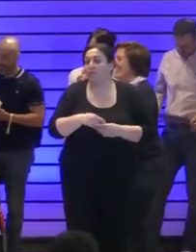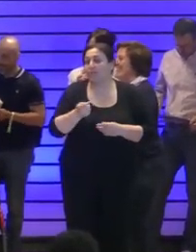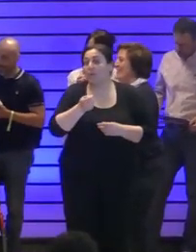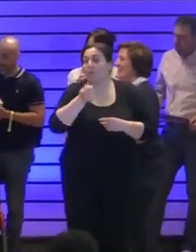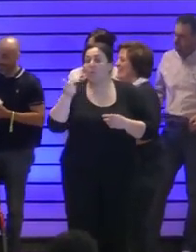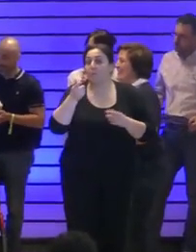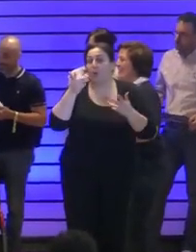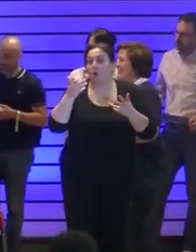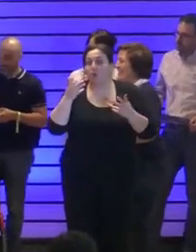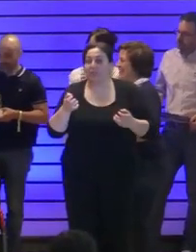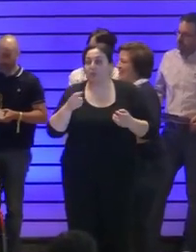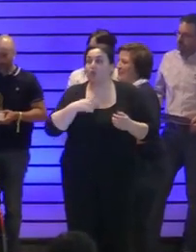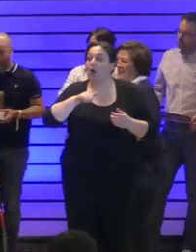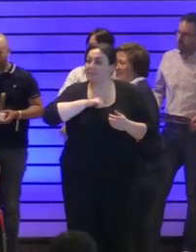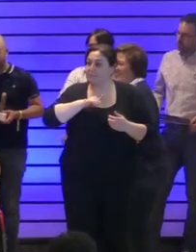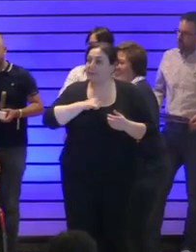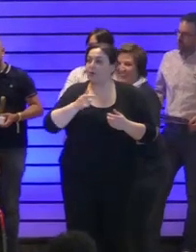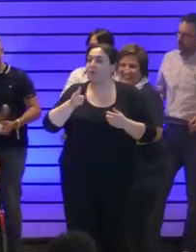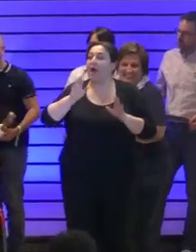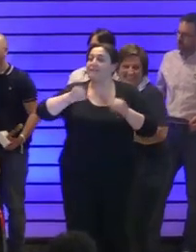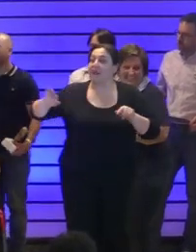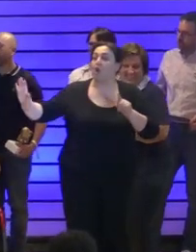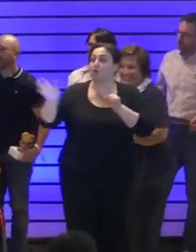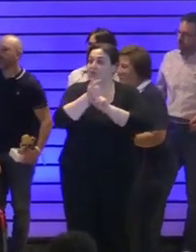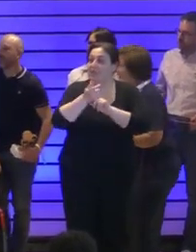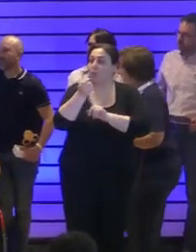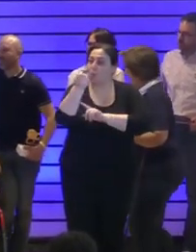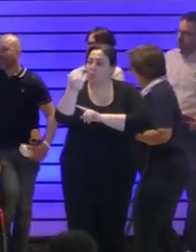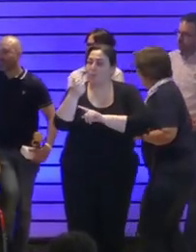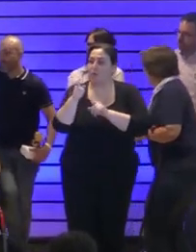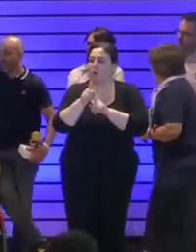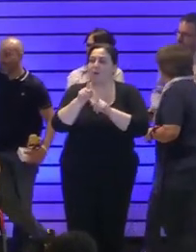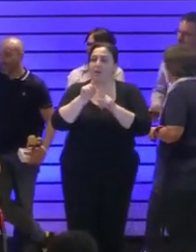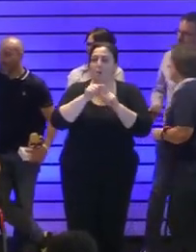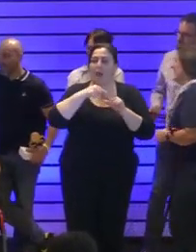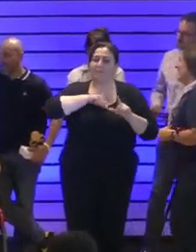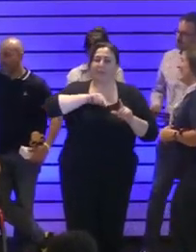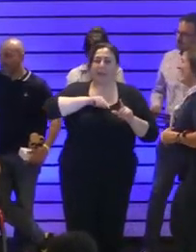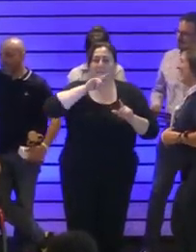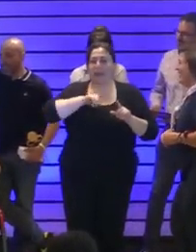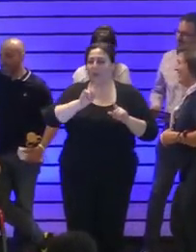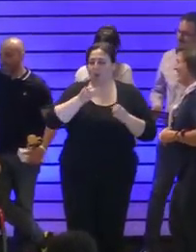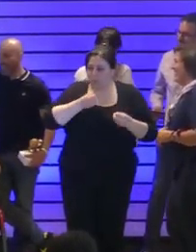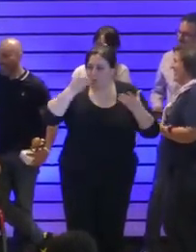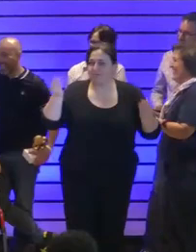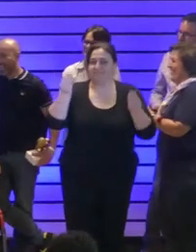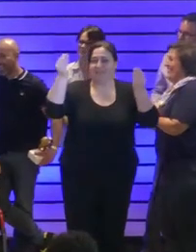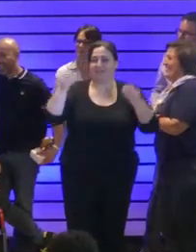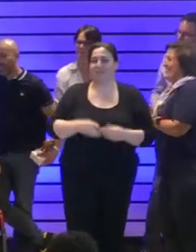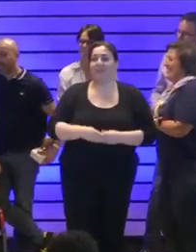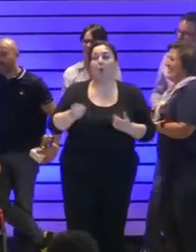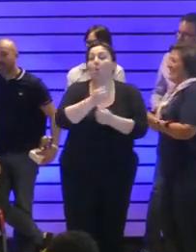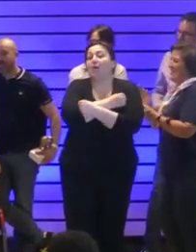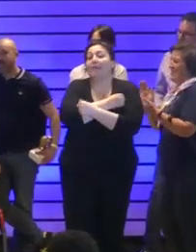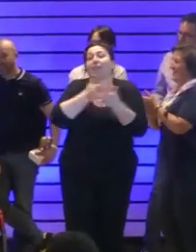un poco secos. Espero que hayamos conseguido un poco sacaros esa mala espina de no sé. Vale, pues un